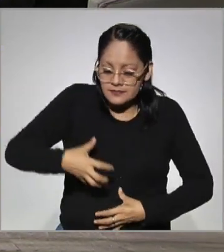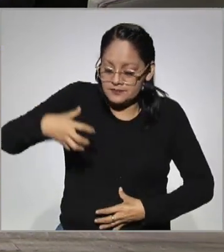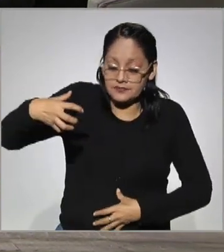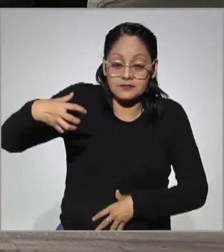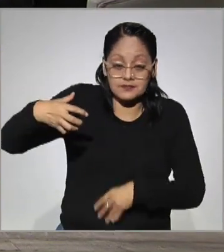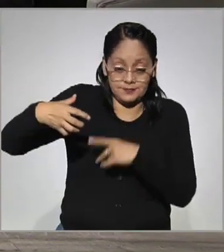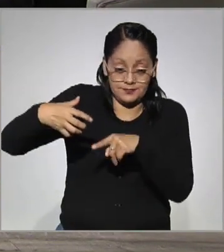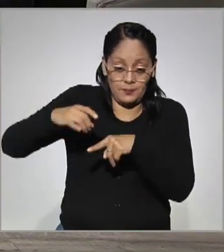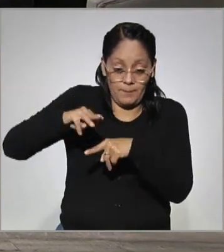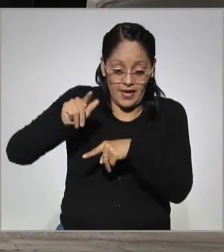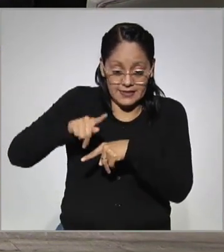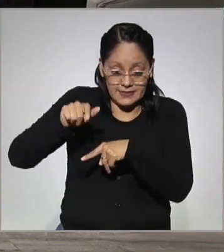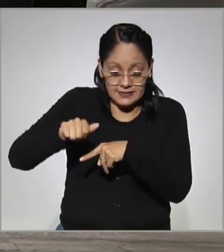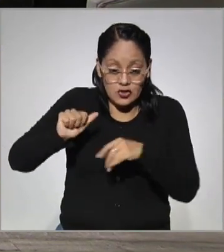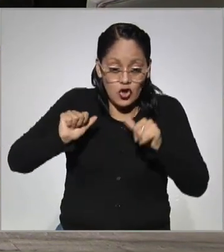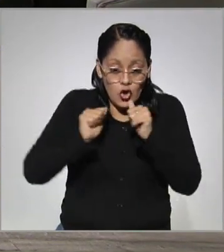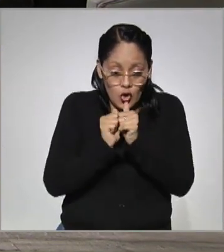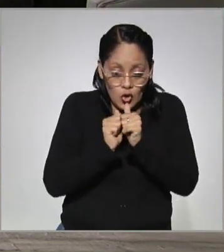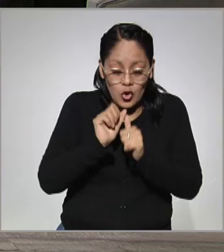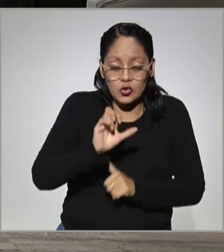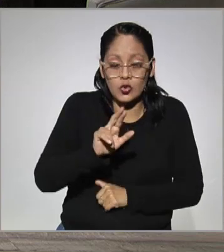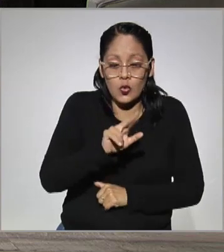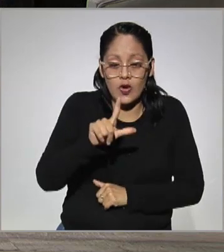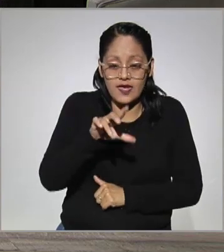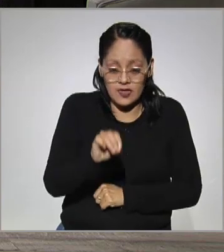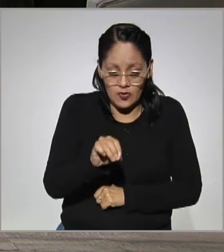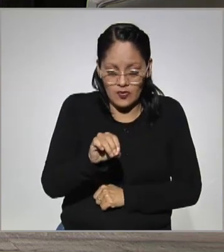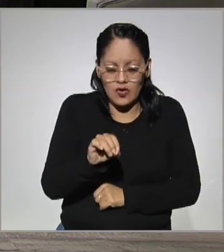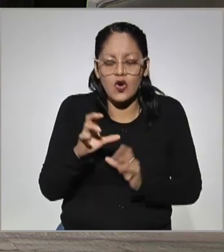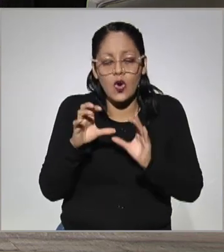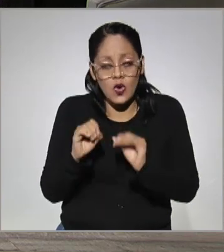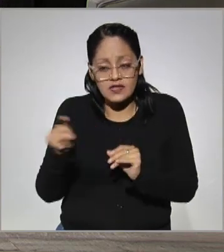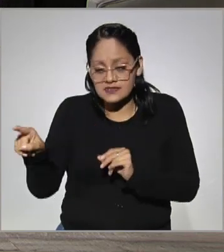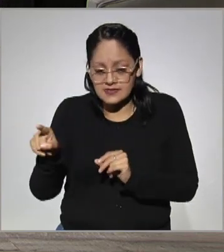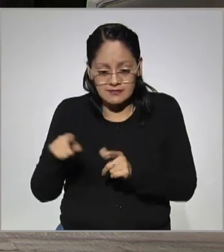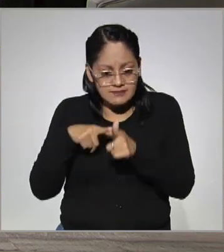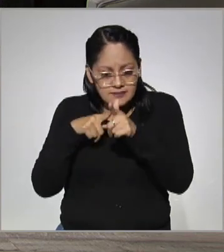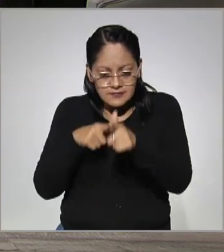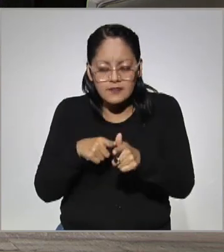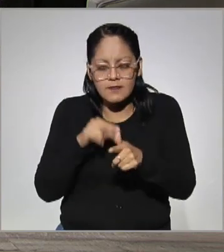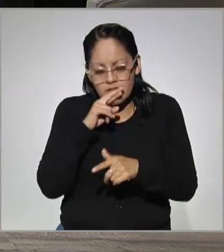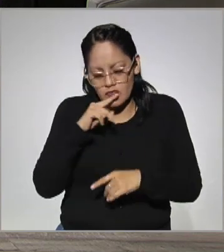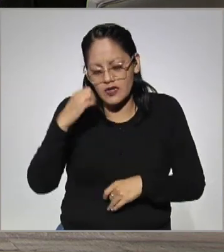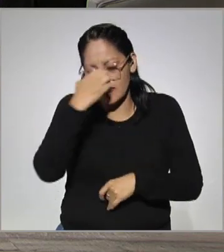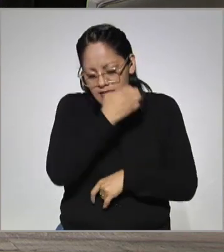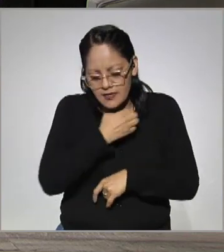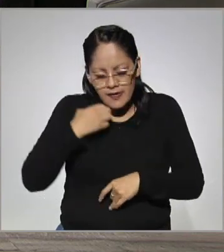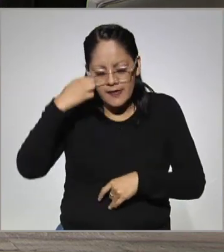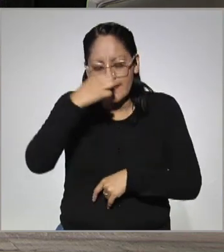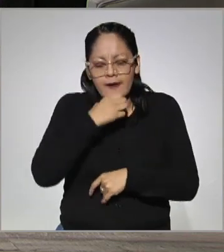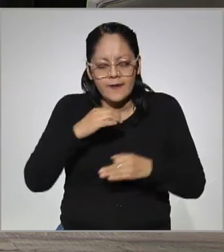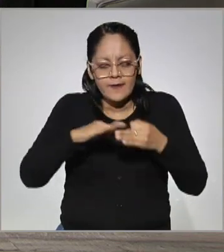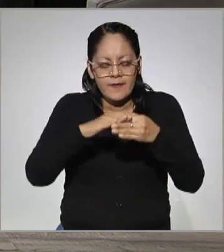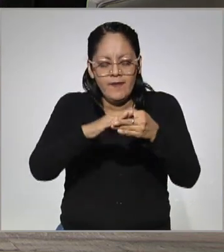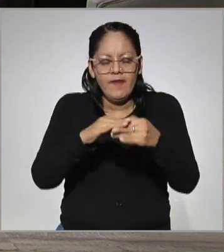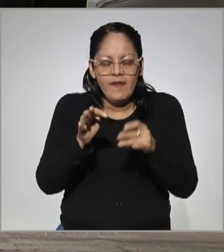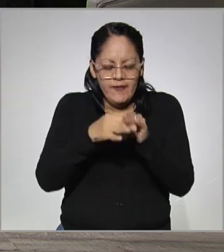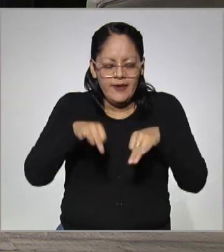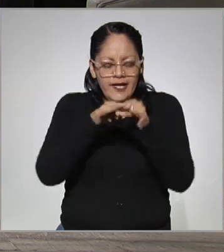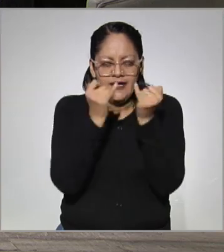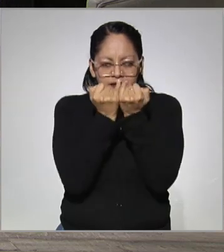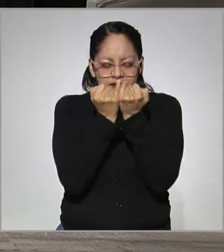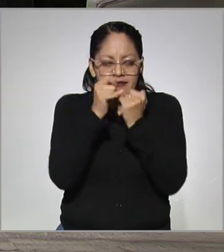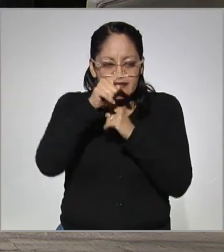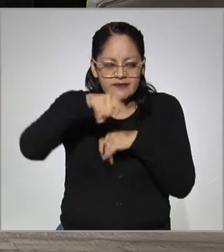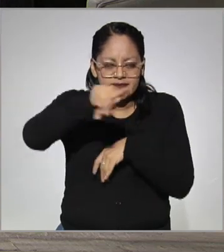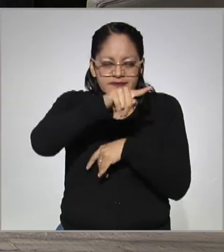¿te quitaron el cuello de la matriz? Y si no te lo quitaron, tiene que seguirse haciendo Papa Nicolau. Eso creo que es importantísimo y no sé qué tanto